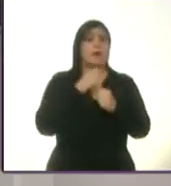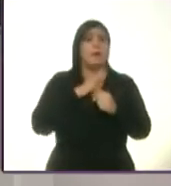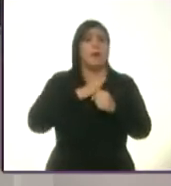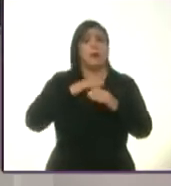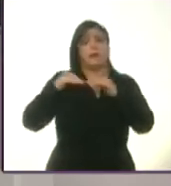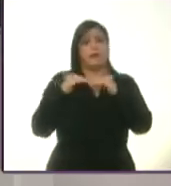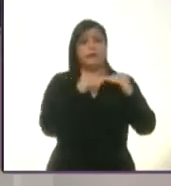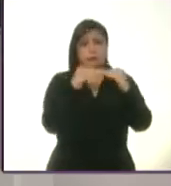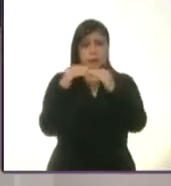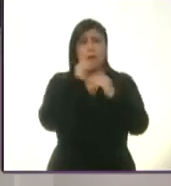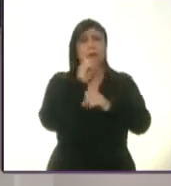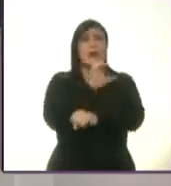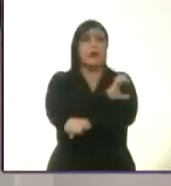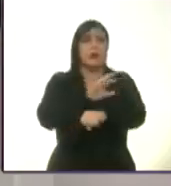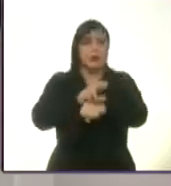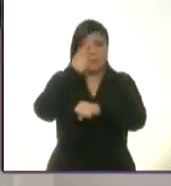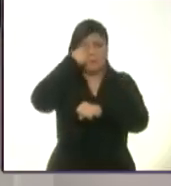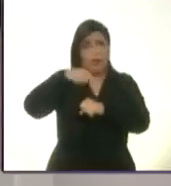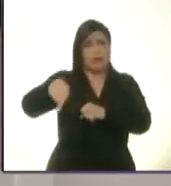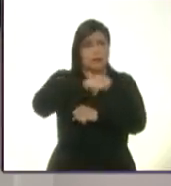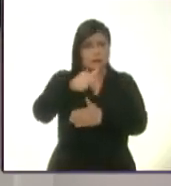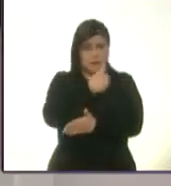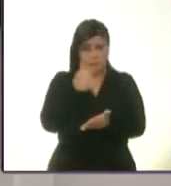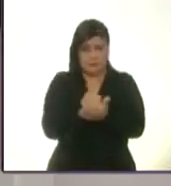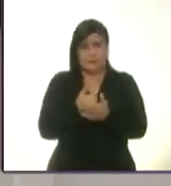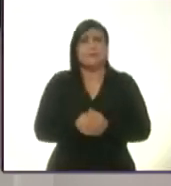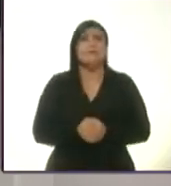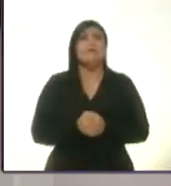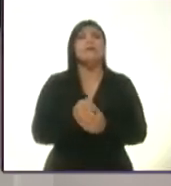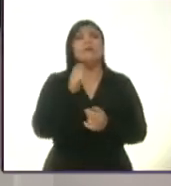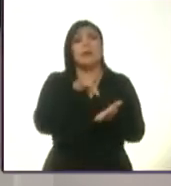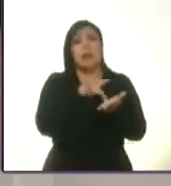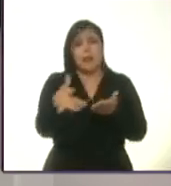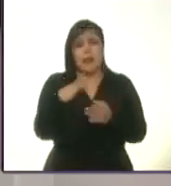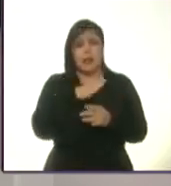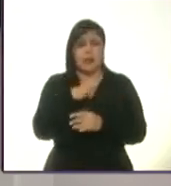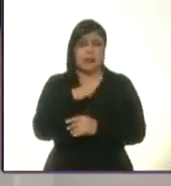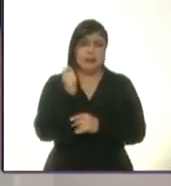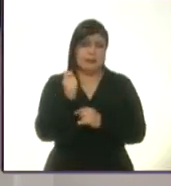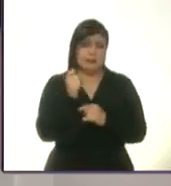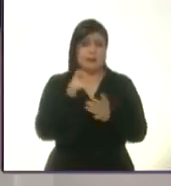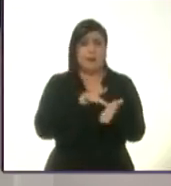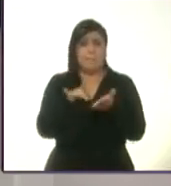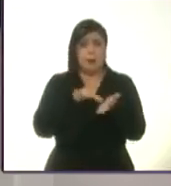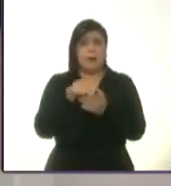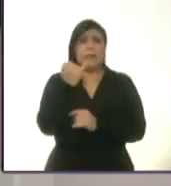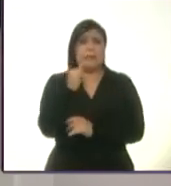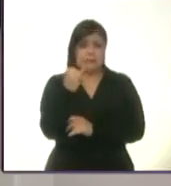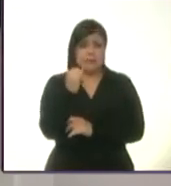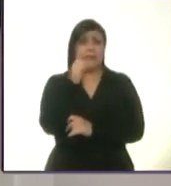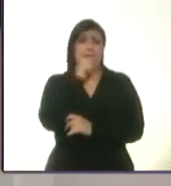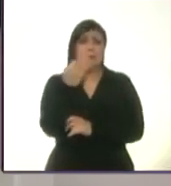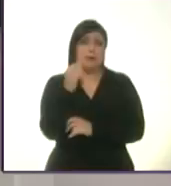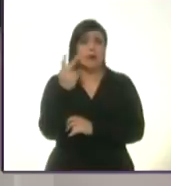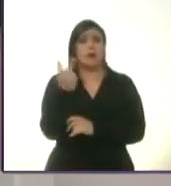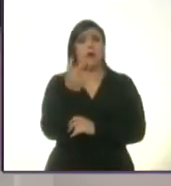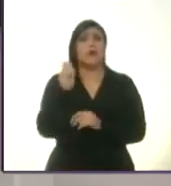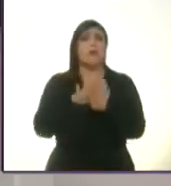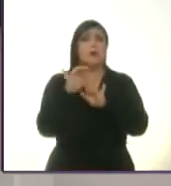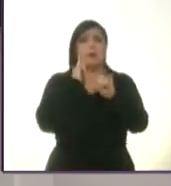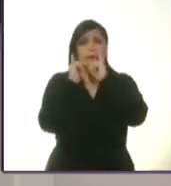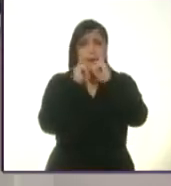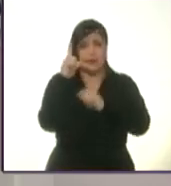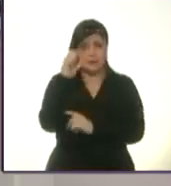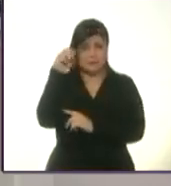coordinación metropolitana agradecemos la colaboración de intel kaneda y fabiola ruiz por la interpretación en